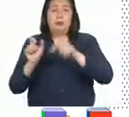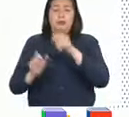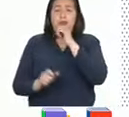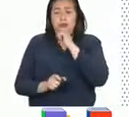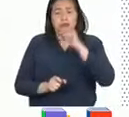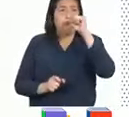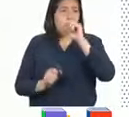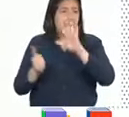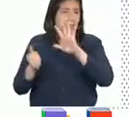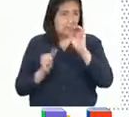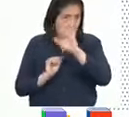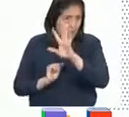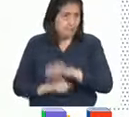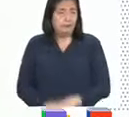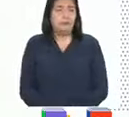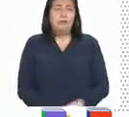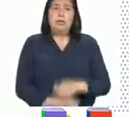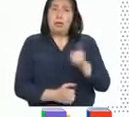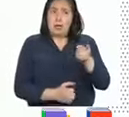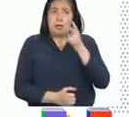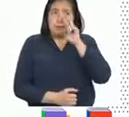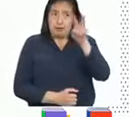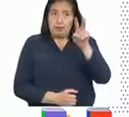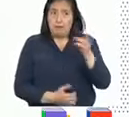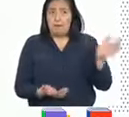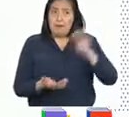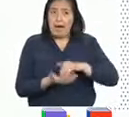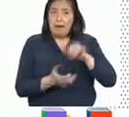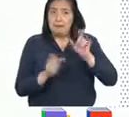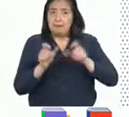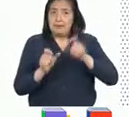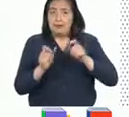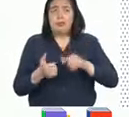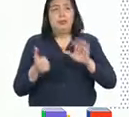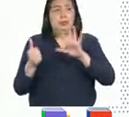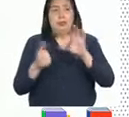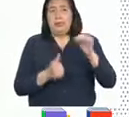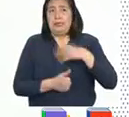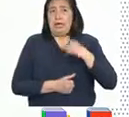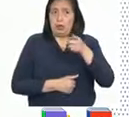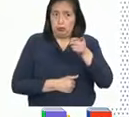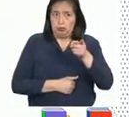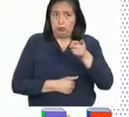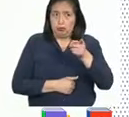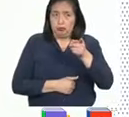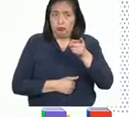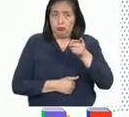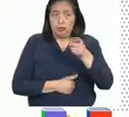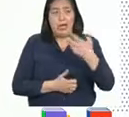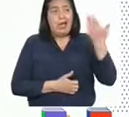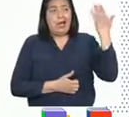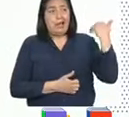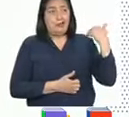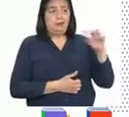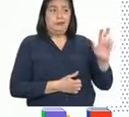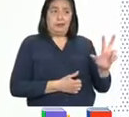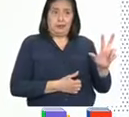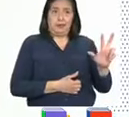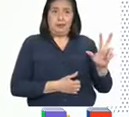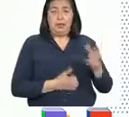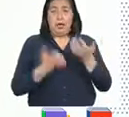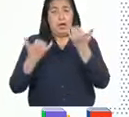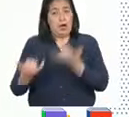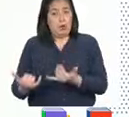personas de 60 años o más. Noten que ahora hay más personas de 60 o más años. Antes habían 3